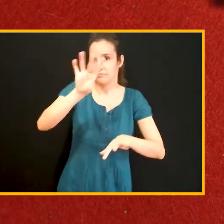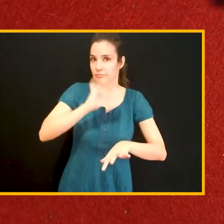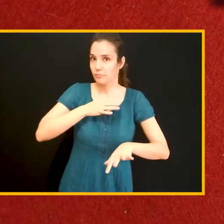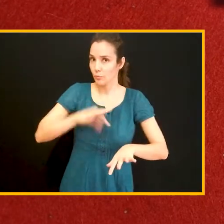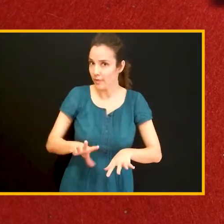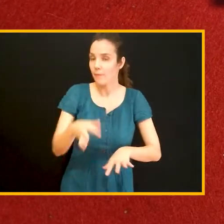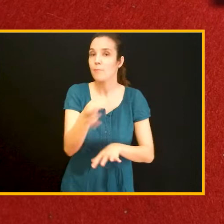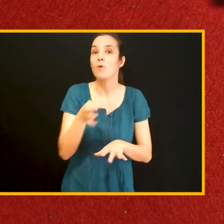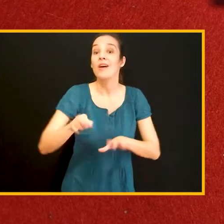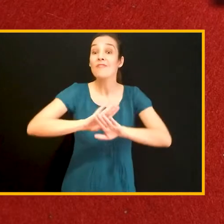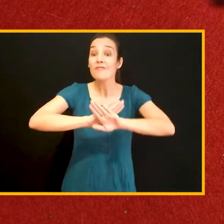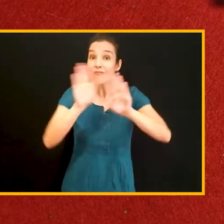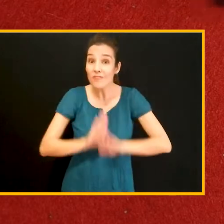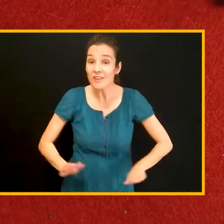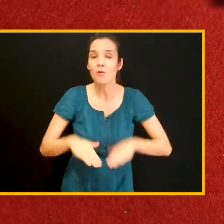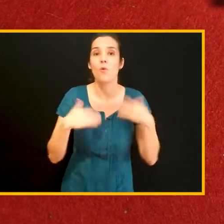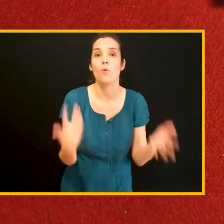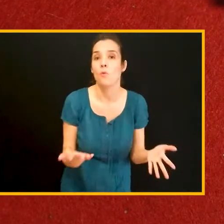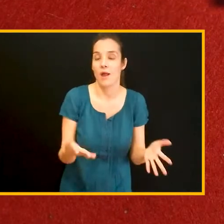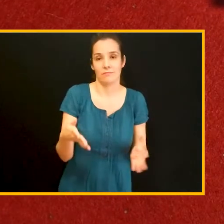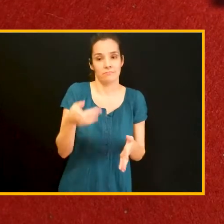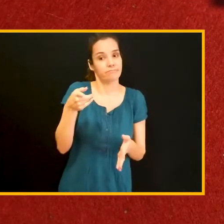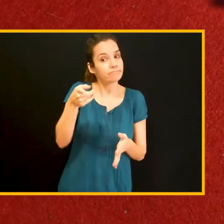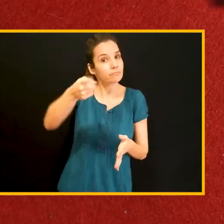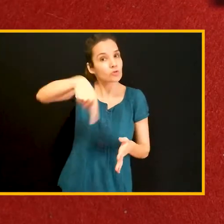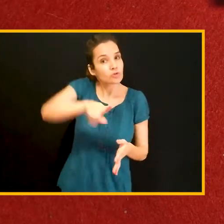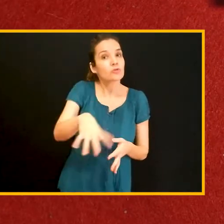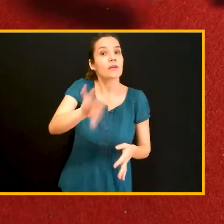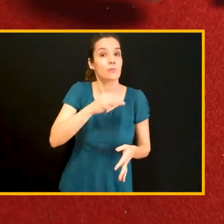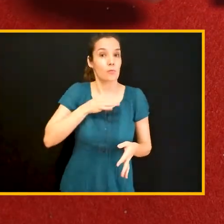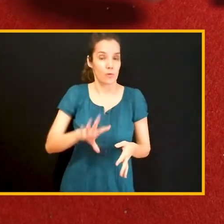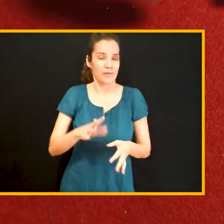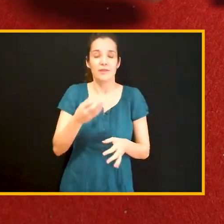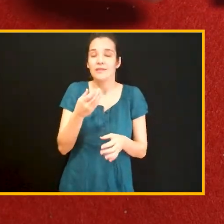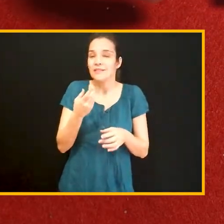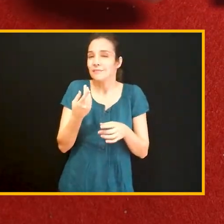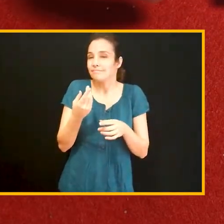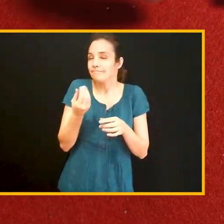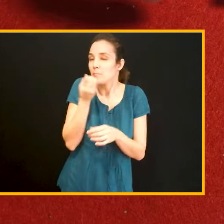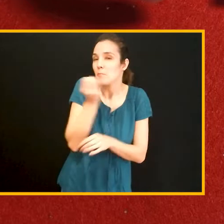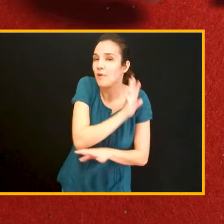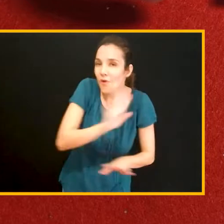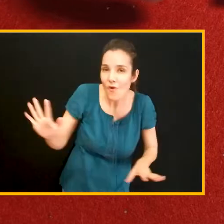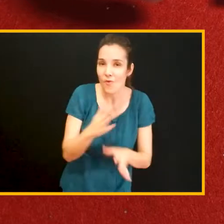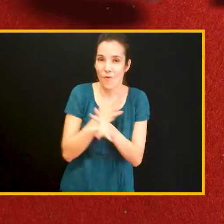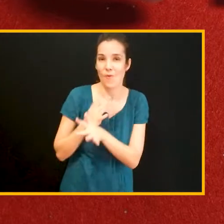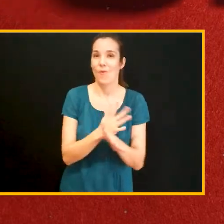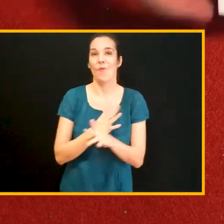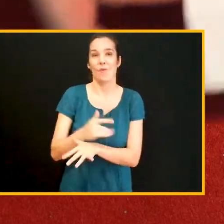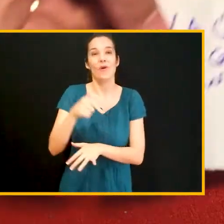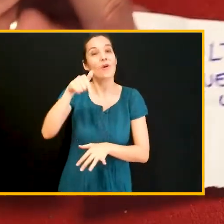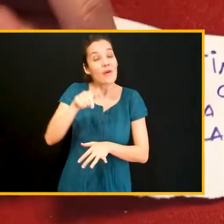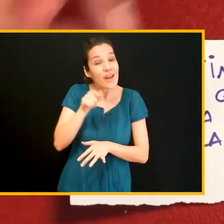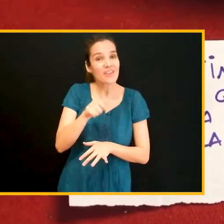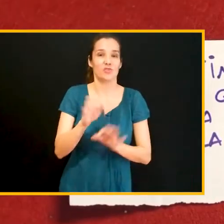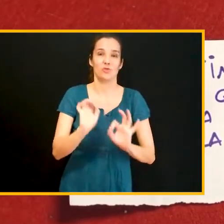quedar al final va a ser la que vosotros queráis. Y eso es una de las mejores cosas de este juego. En cuanto se descuide, le quito una moneda. Así que